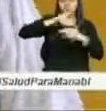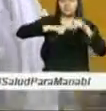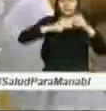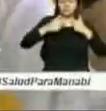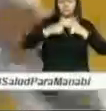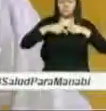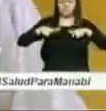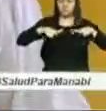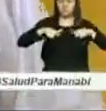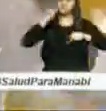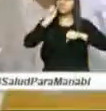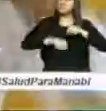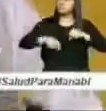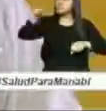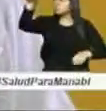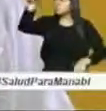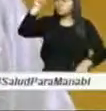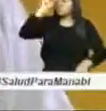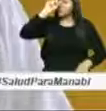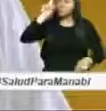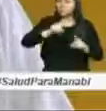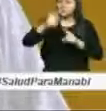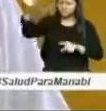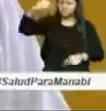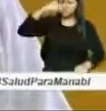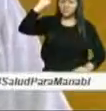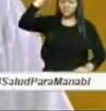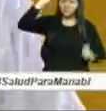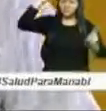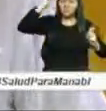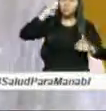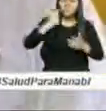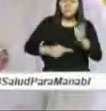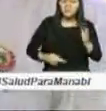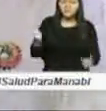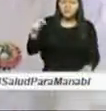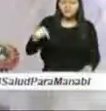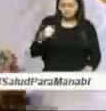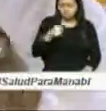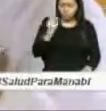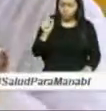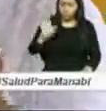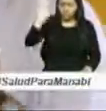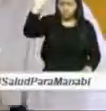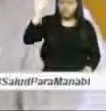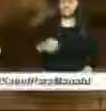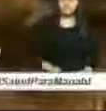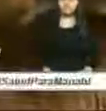tierra, destrozada por un terremoto de casi 8 en escala Richter, compañeros.